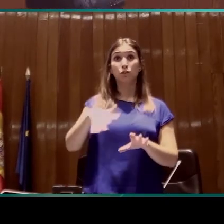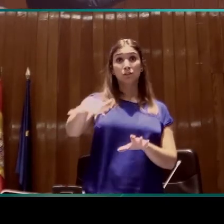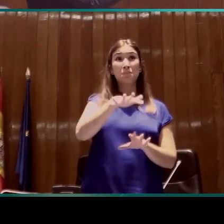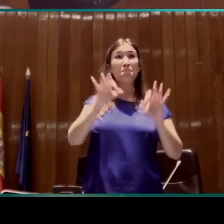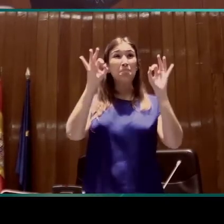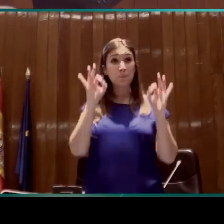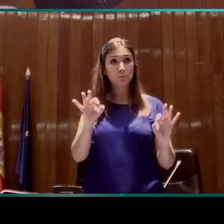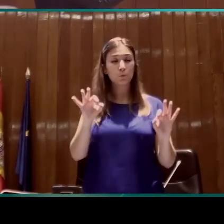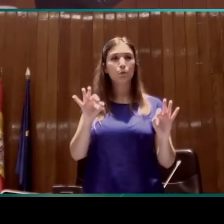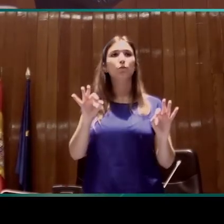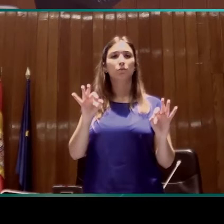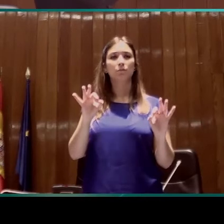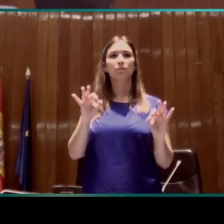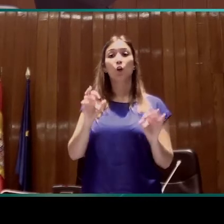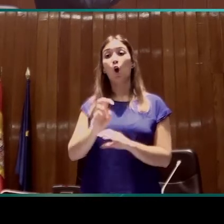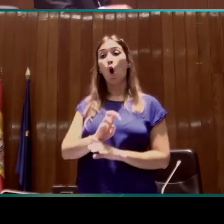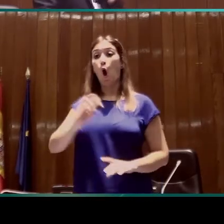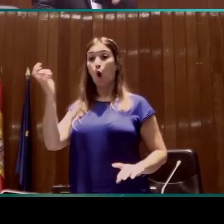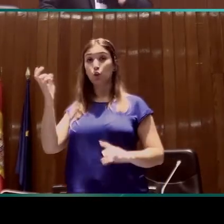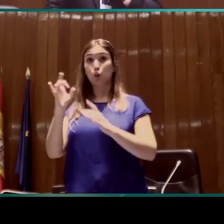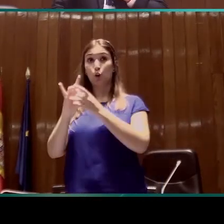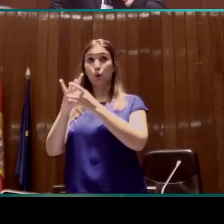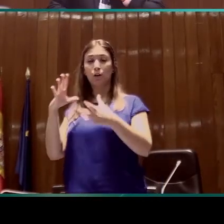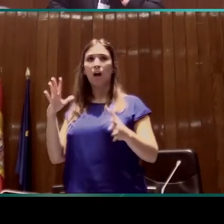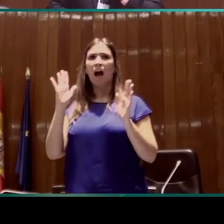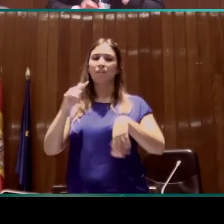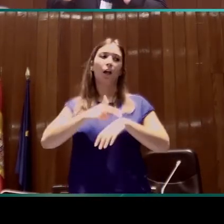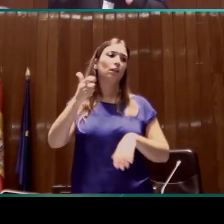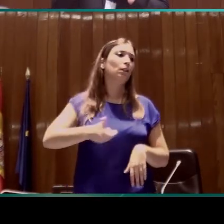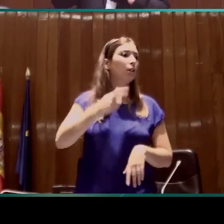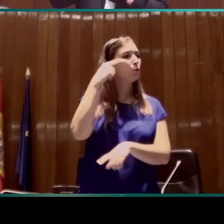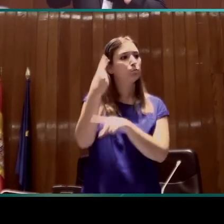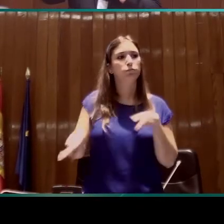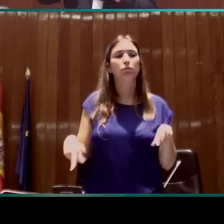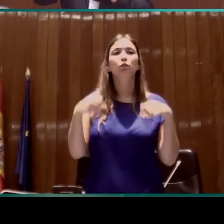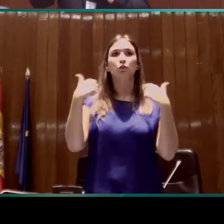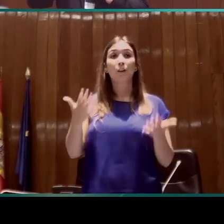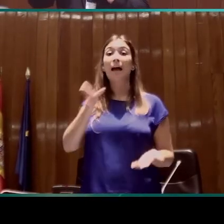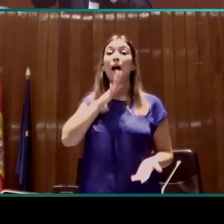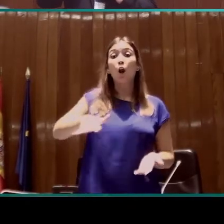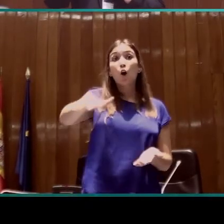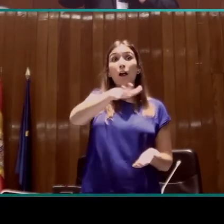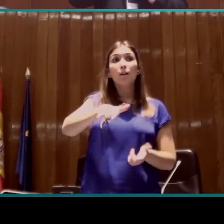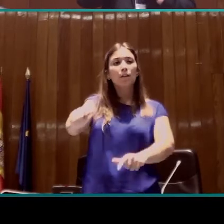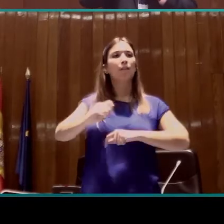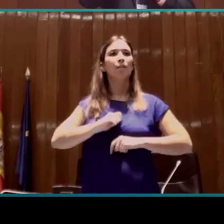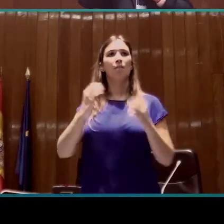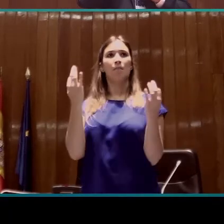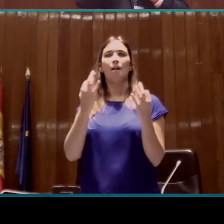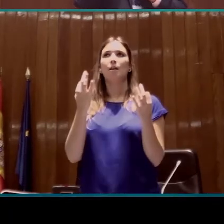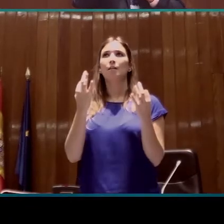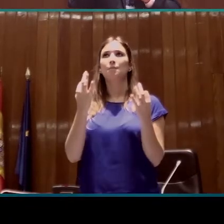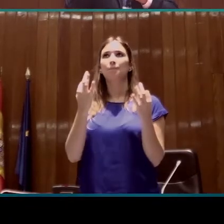con respecto al no relacionado, tardamos más tiempo. Es decir, de nuevo la localización nos está